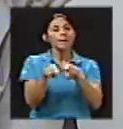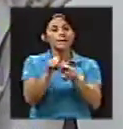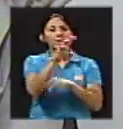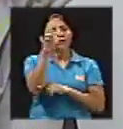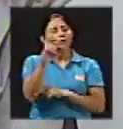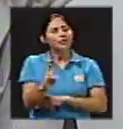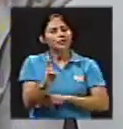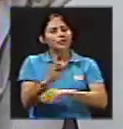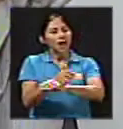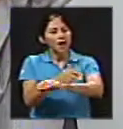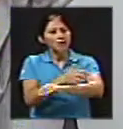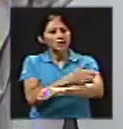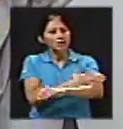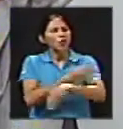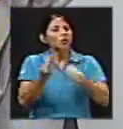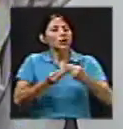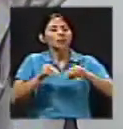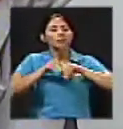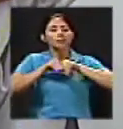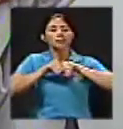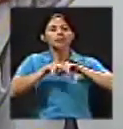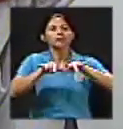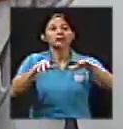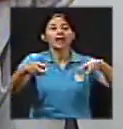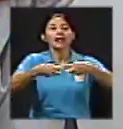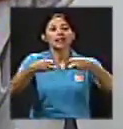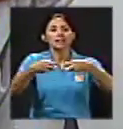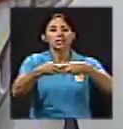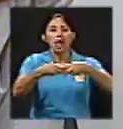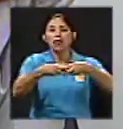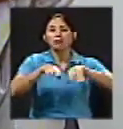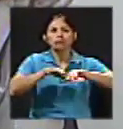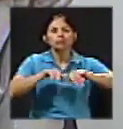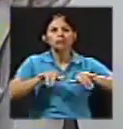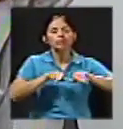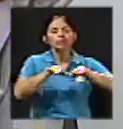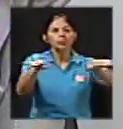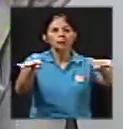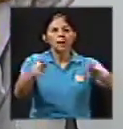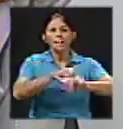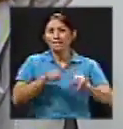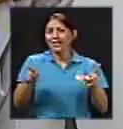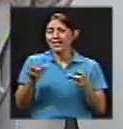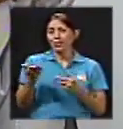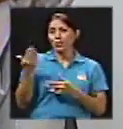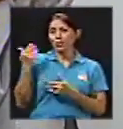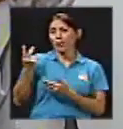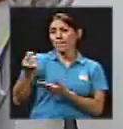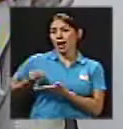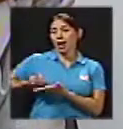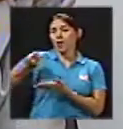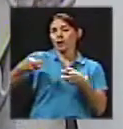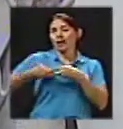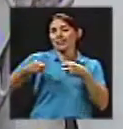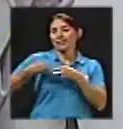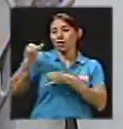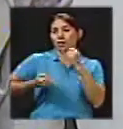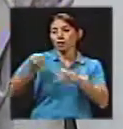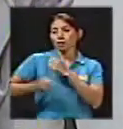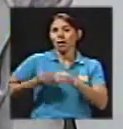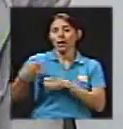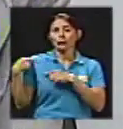que es garantizar el suministro de electricidad. Sin embargo, en temas de costos, en los últimos años realmente se ha venido dando un